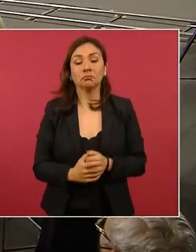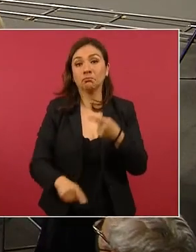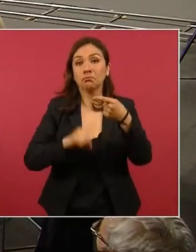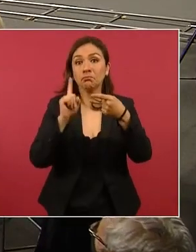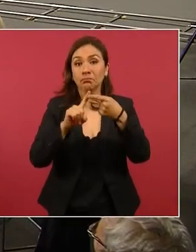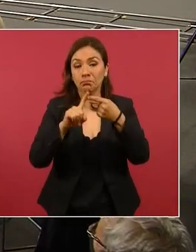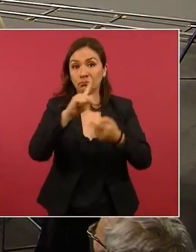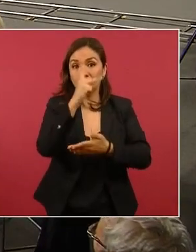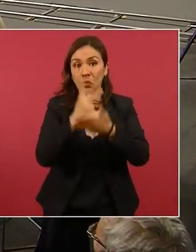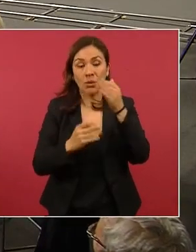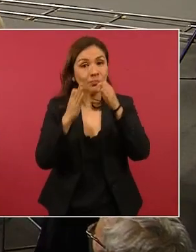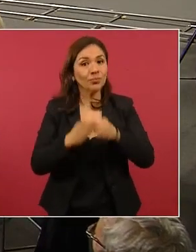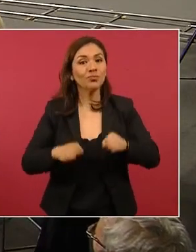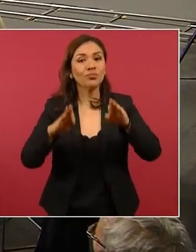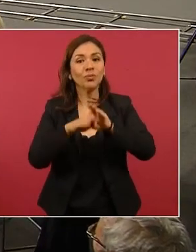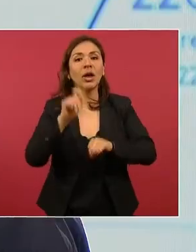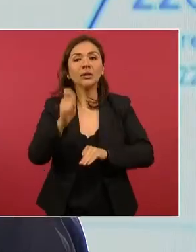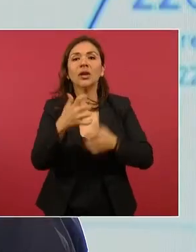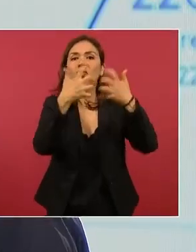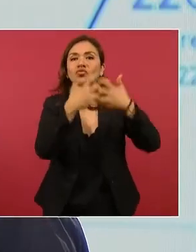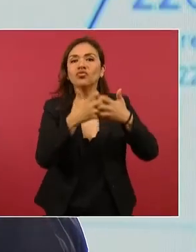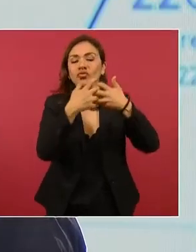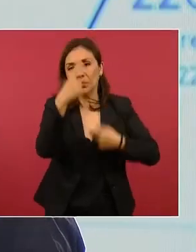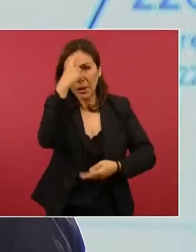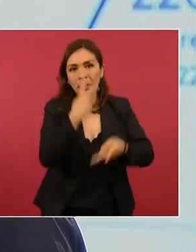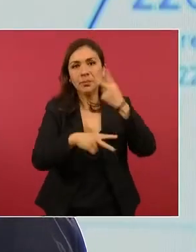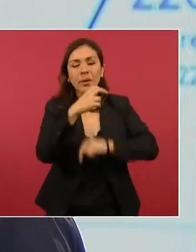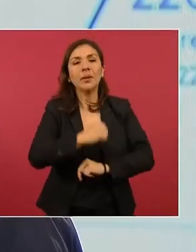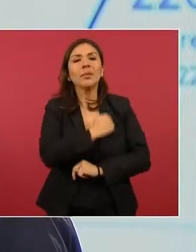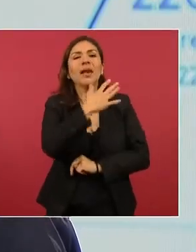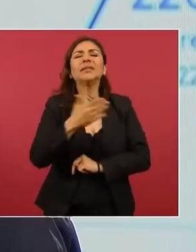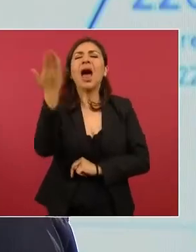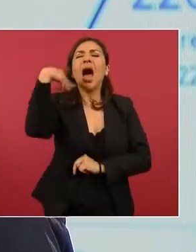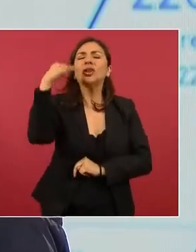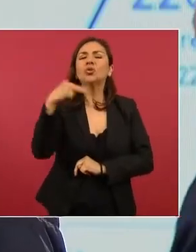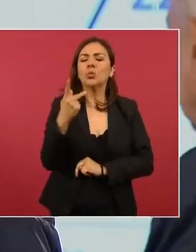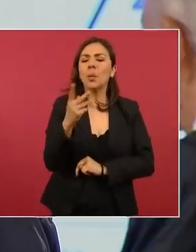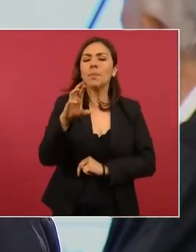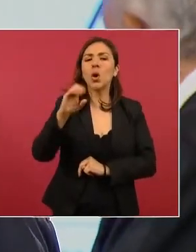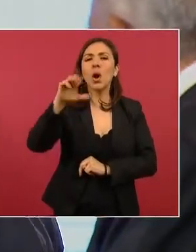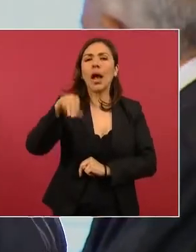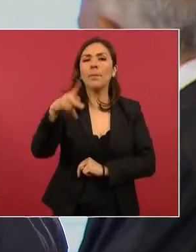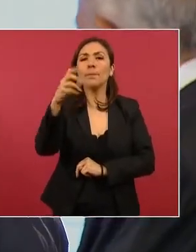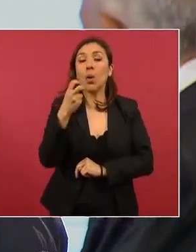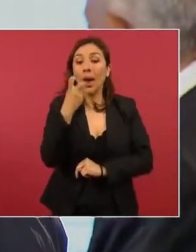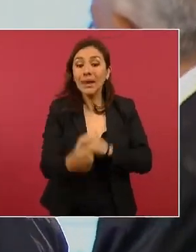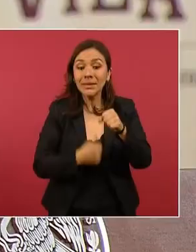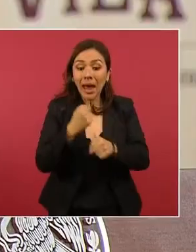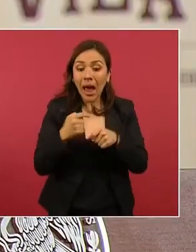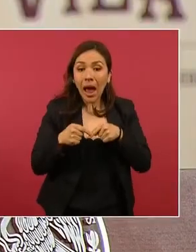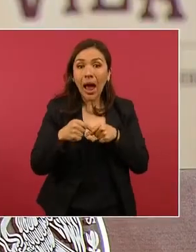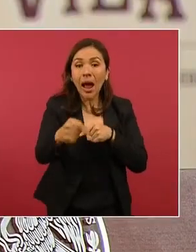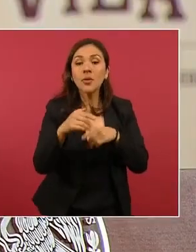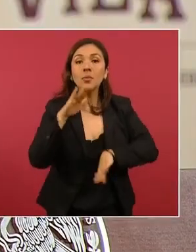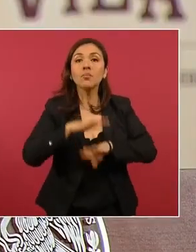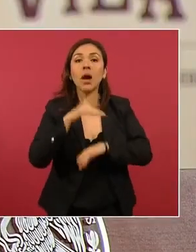esos dos programas prioritarios, Producción para el Bienestar, antes Procampo, ejercerá este año